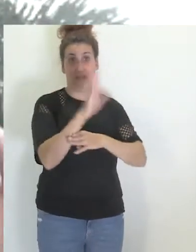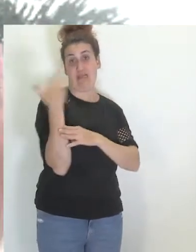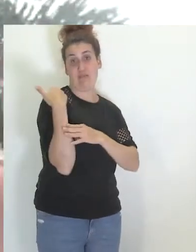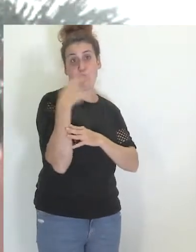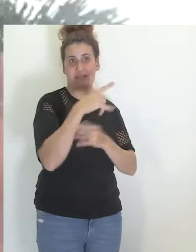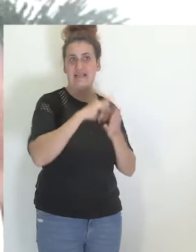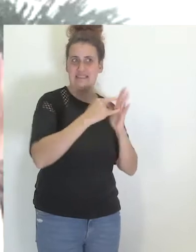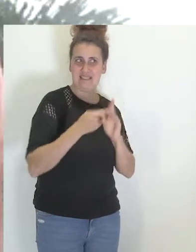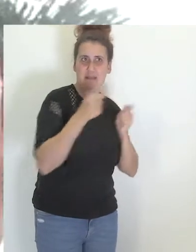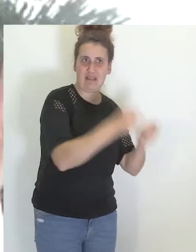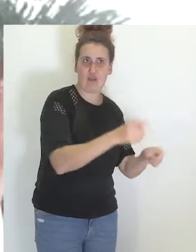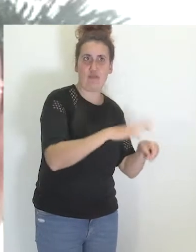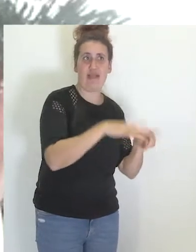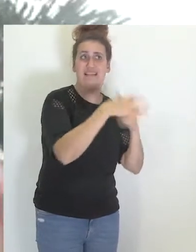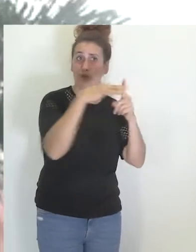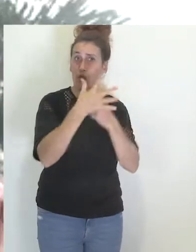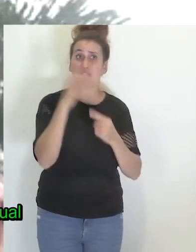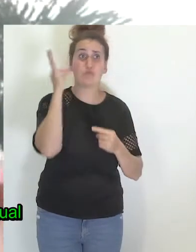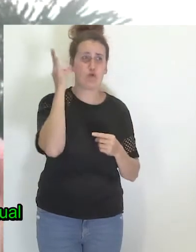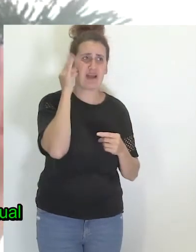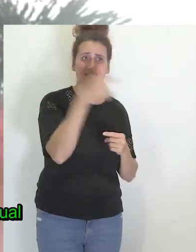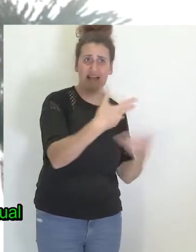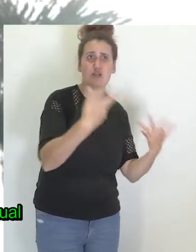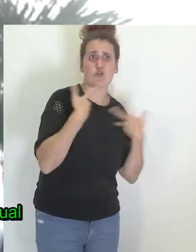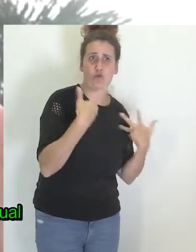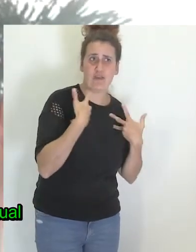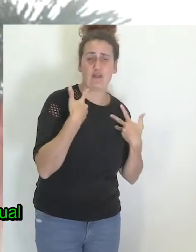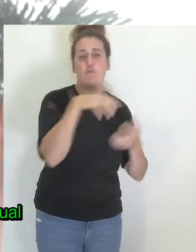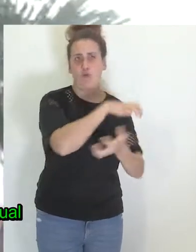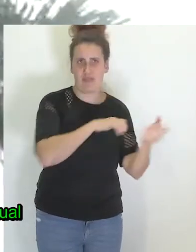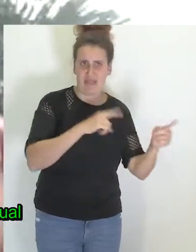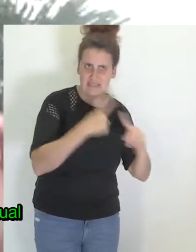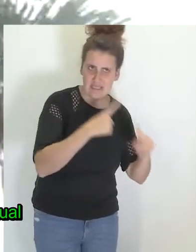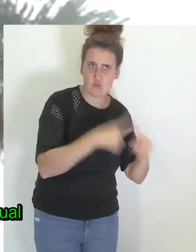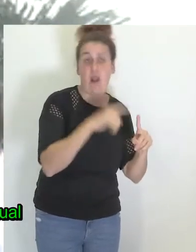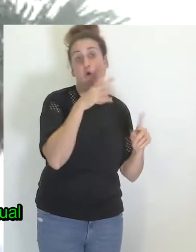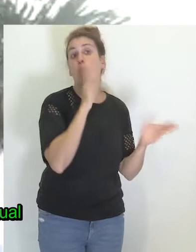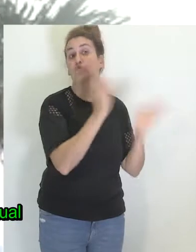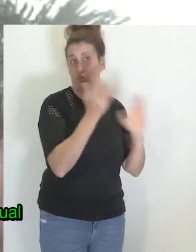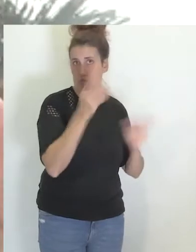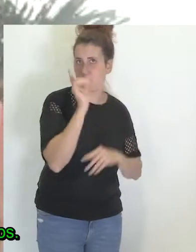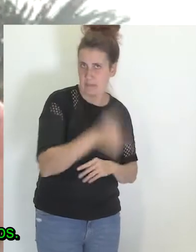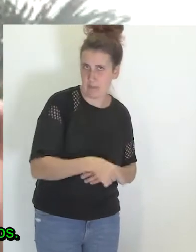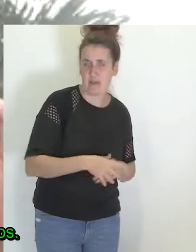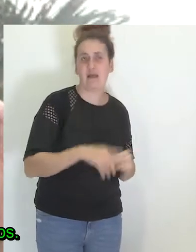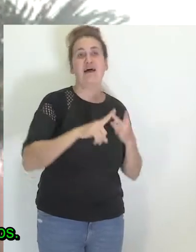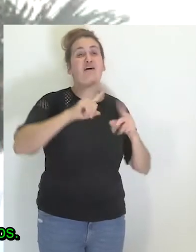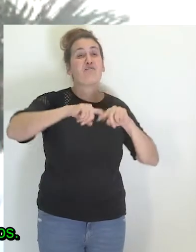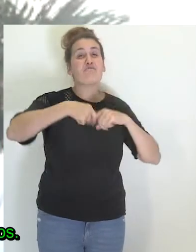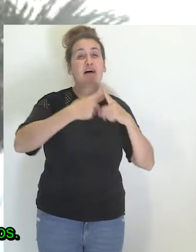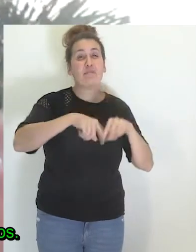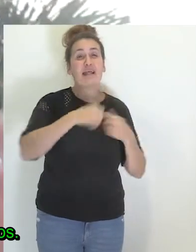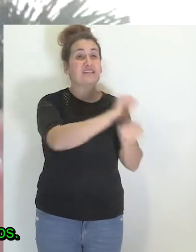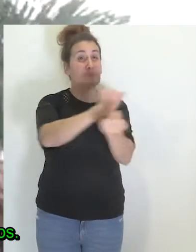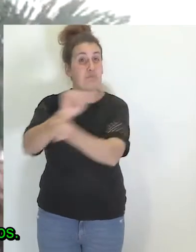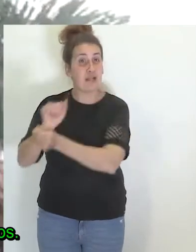la sistematización de los casos de mujeres que han sufrido violencia sexual como forma de tortura y familiares